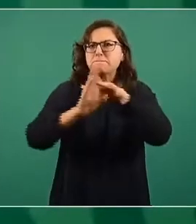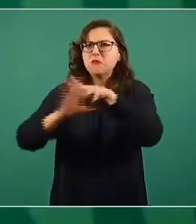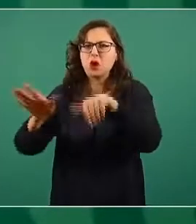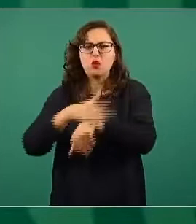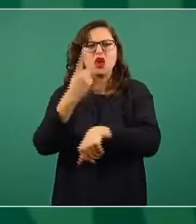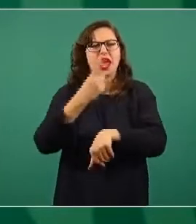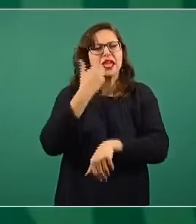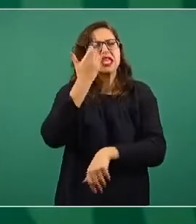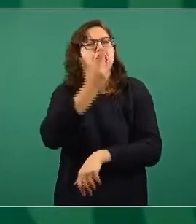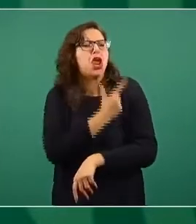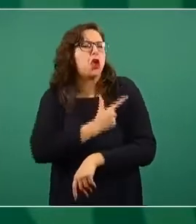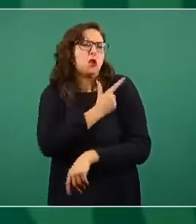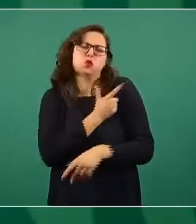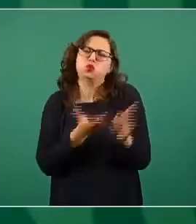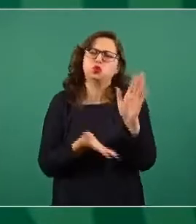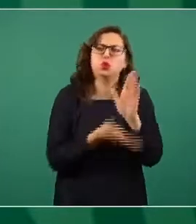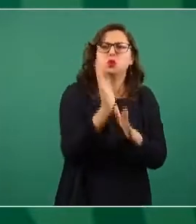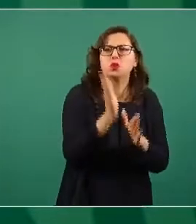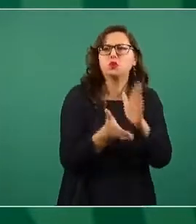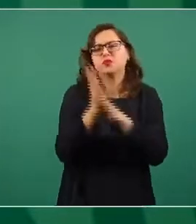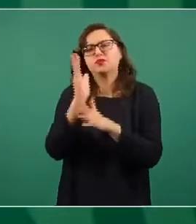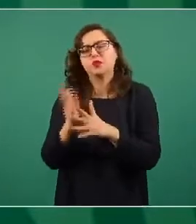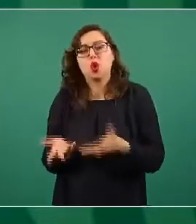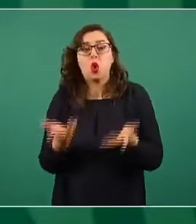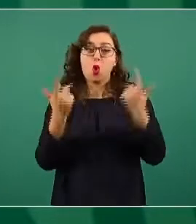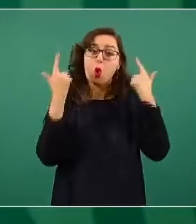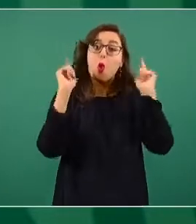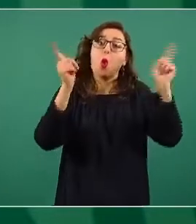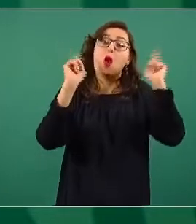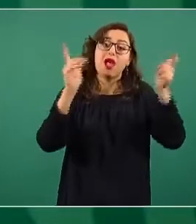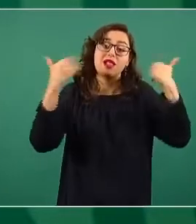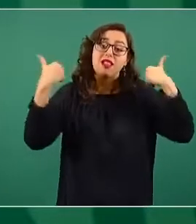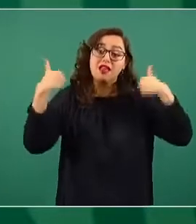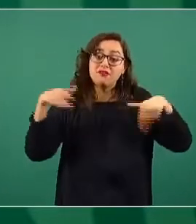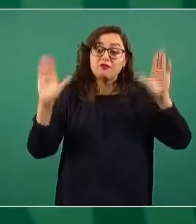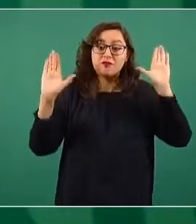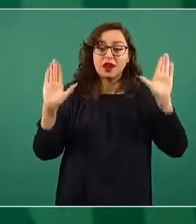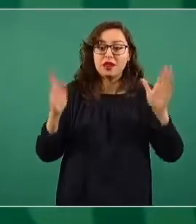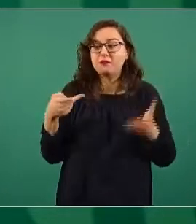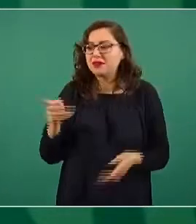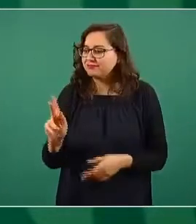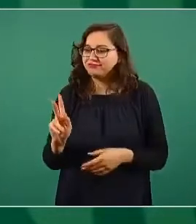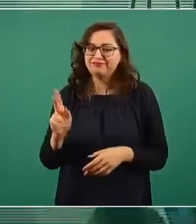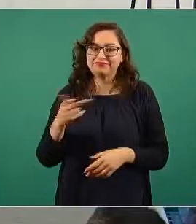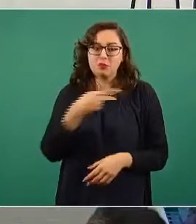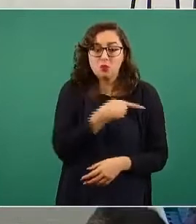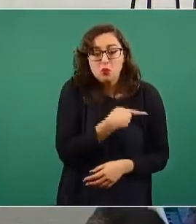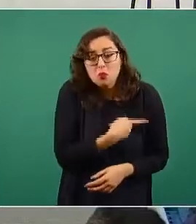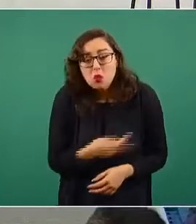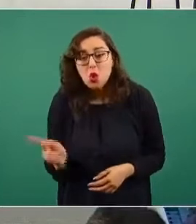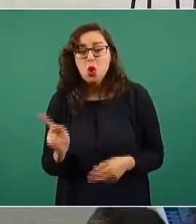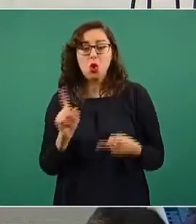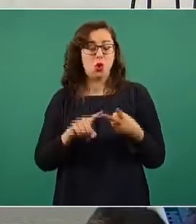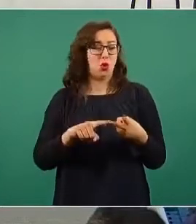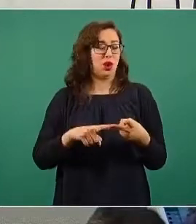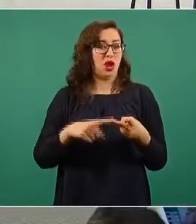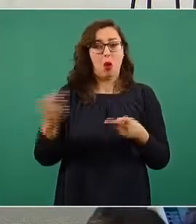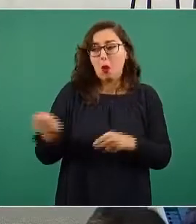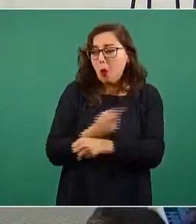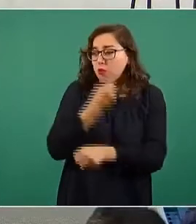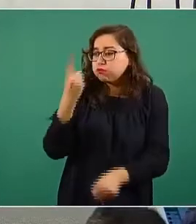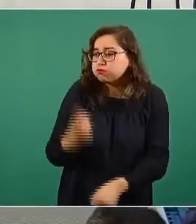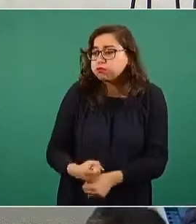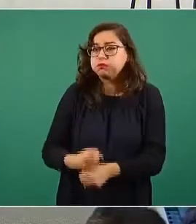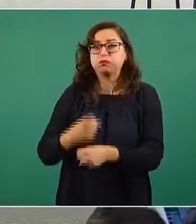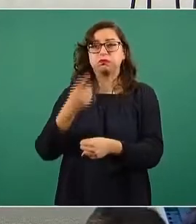otras razones que no sean estrictamente la pobreza o la falta de oportunidades o los desastres naturales